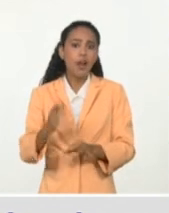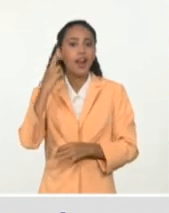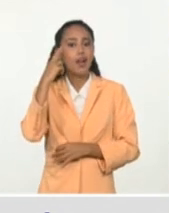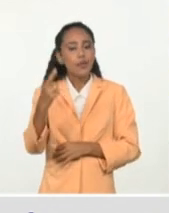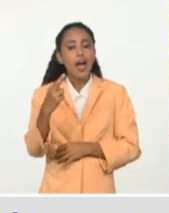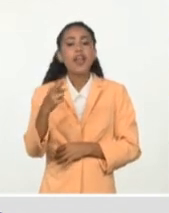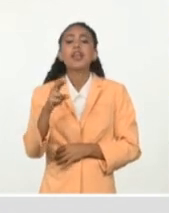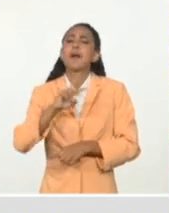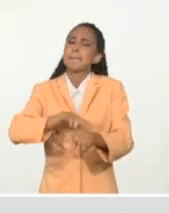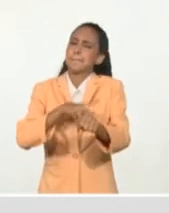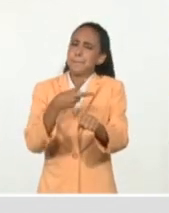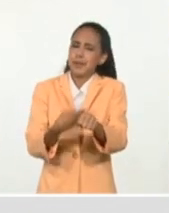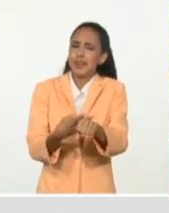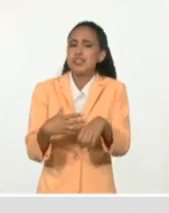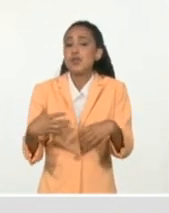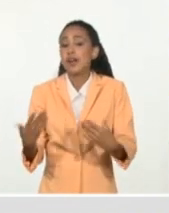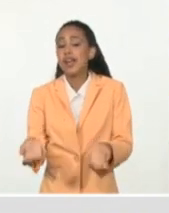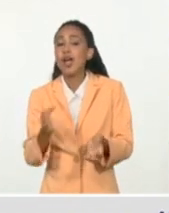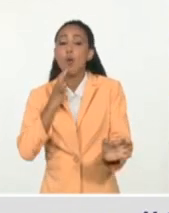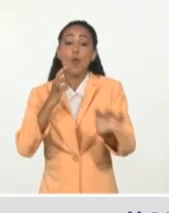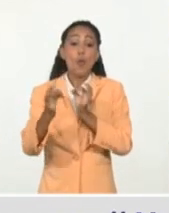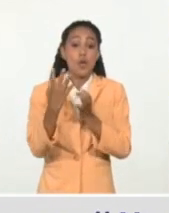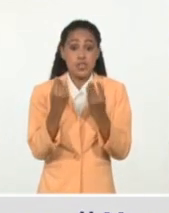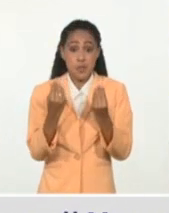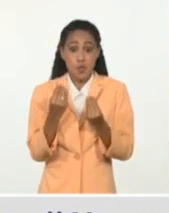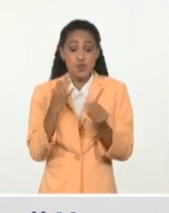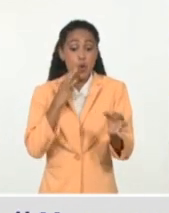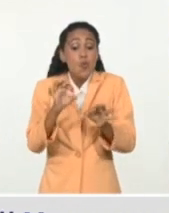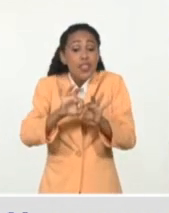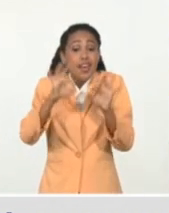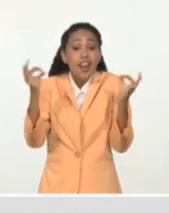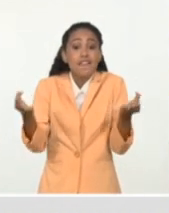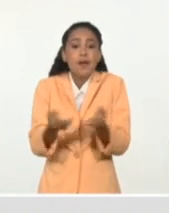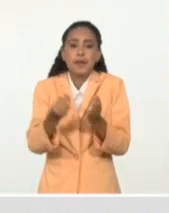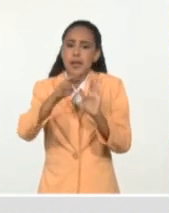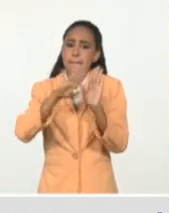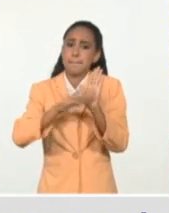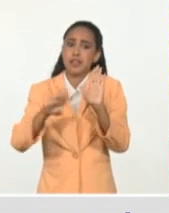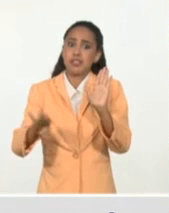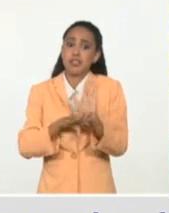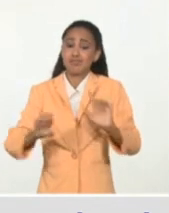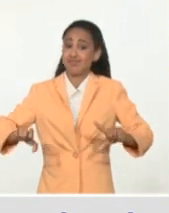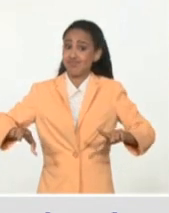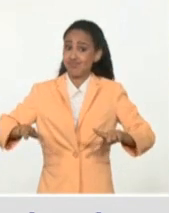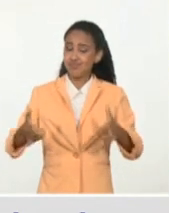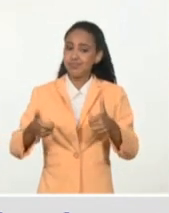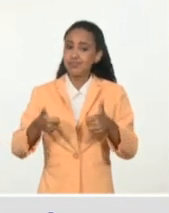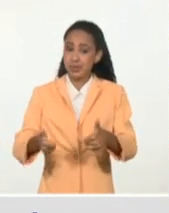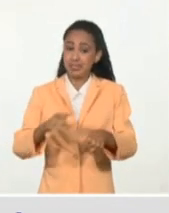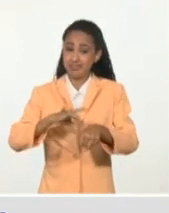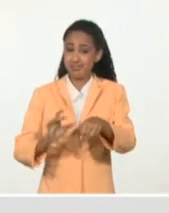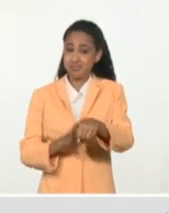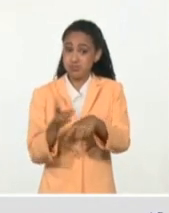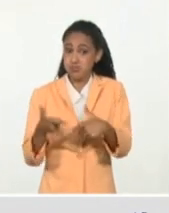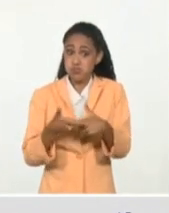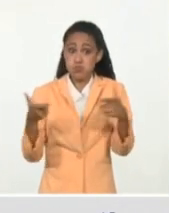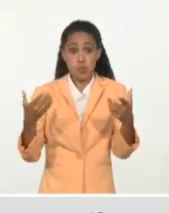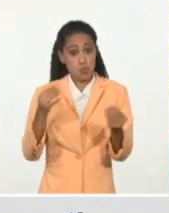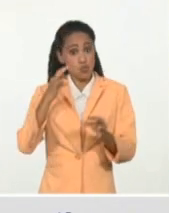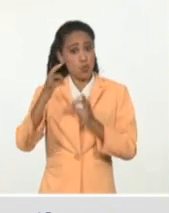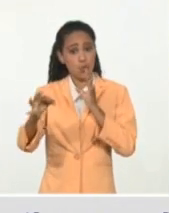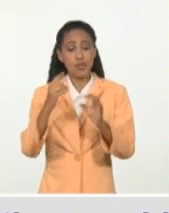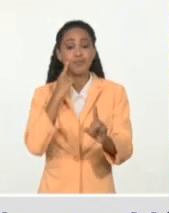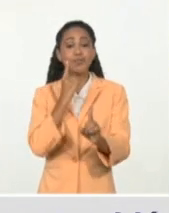Cuídese mucho, proteja a la familia y extreme las medidas en tiempos de altas cifras de COVID-19. Nos vemos mañana para seguirle